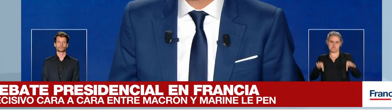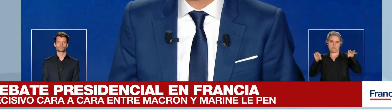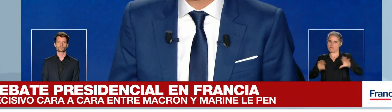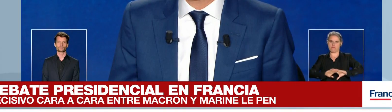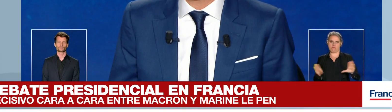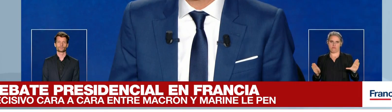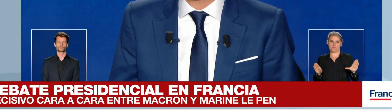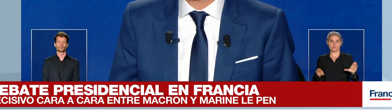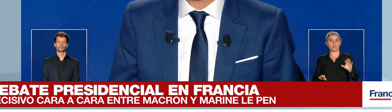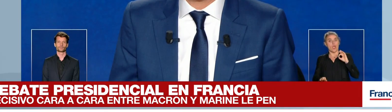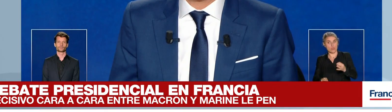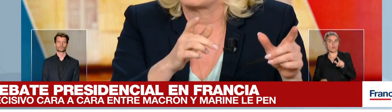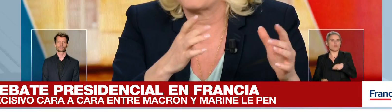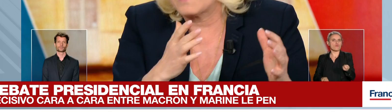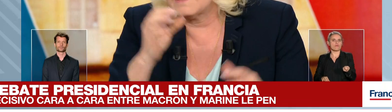subsiguientes.